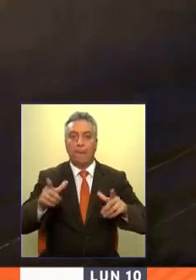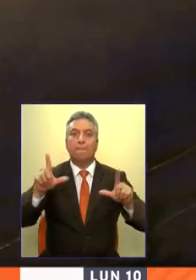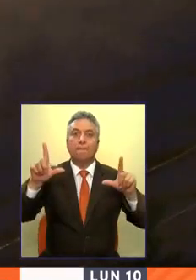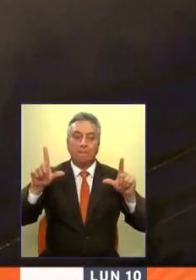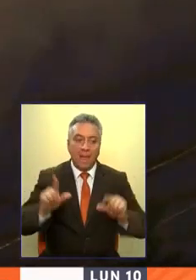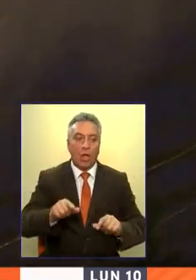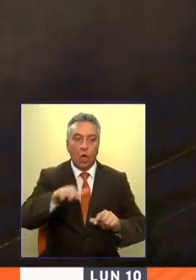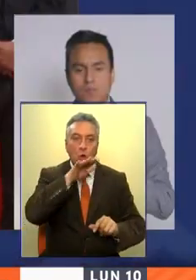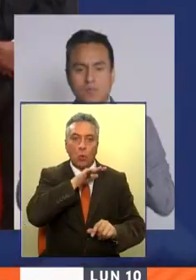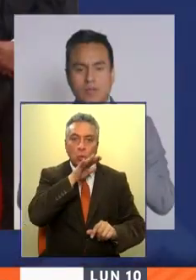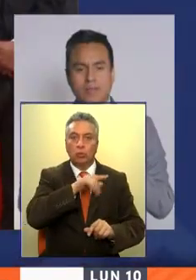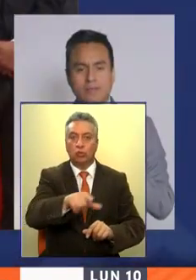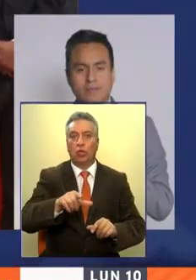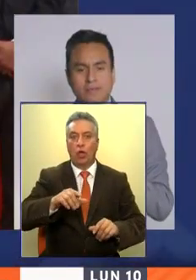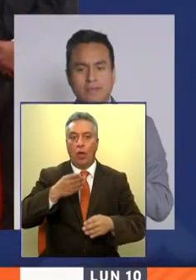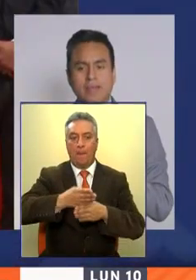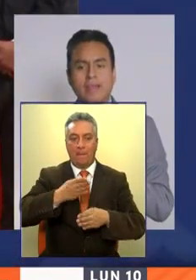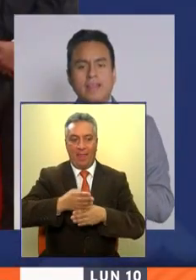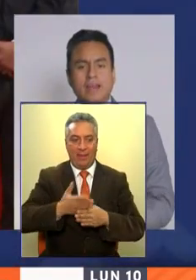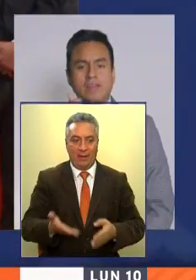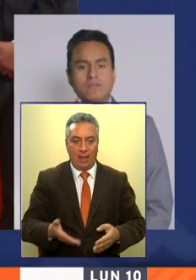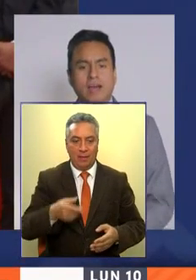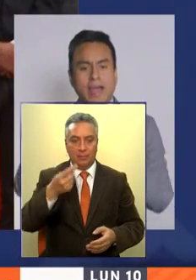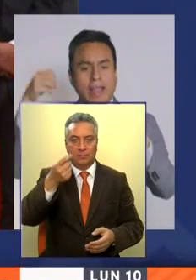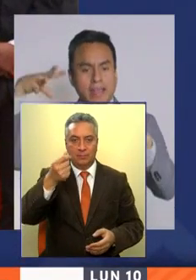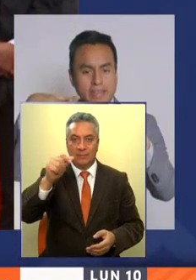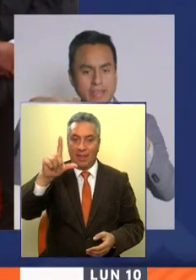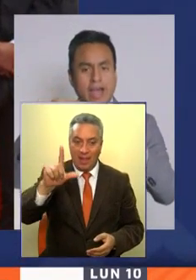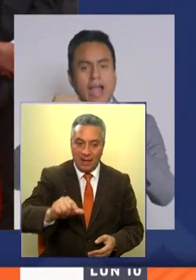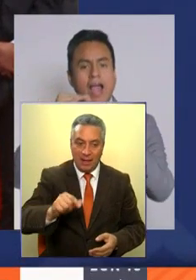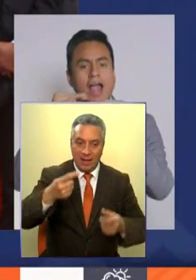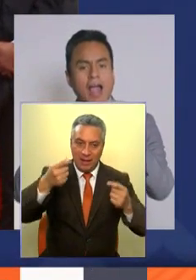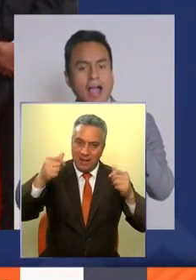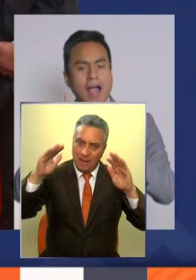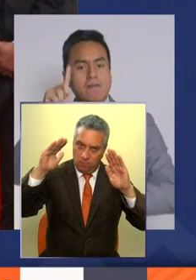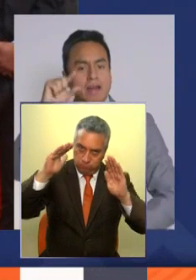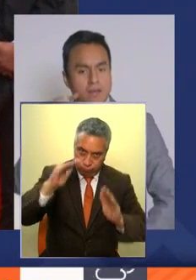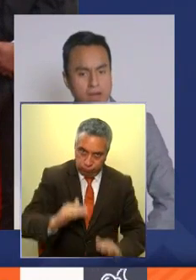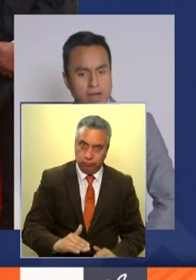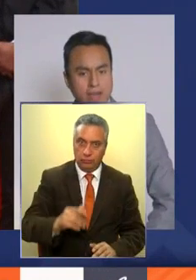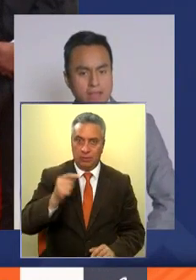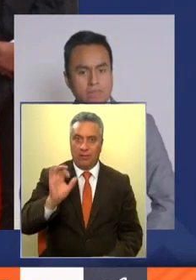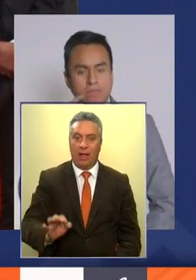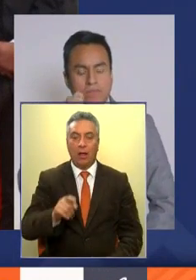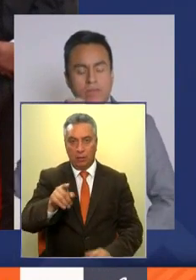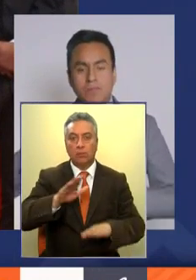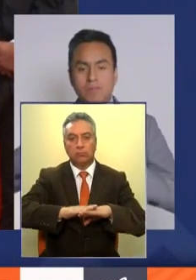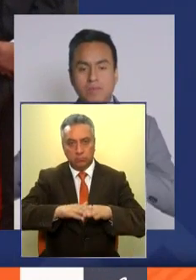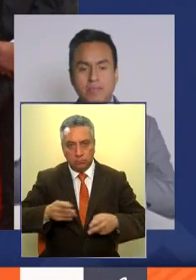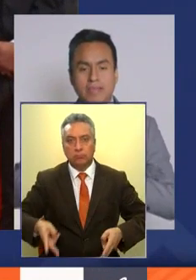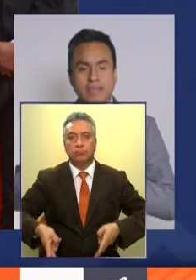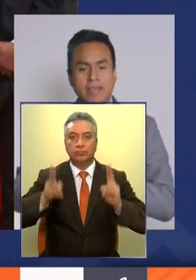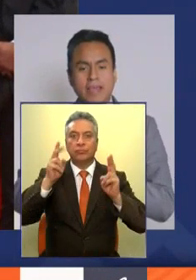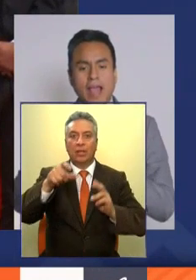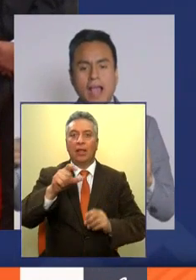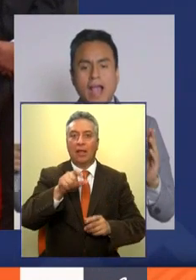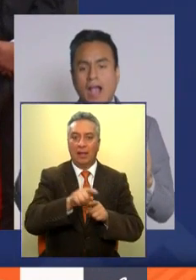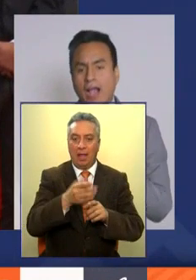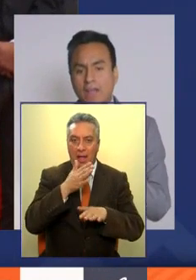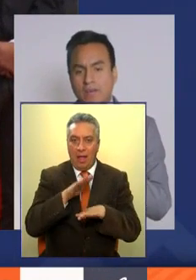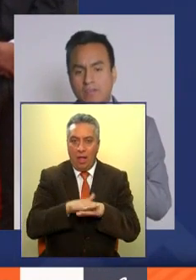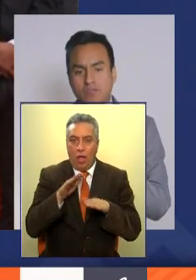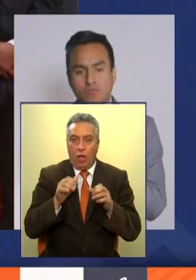uso de la leña. Tarifa eléctrica rebajada, que va a permitir que la calefacción en